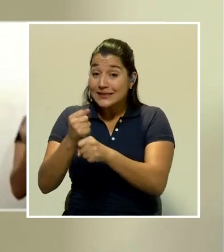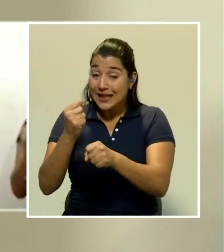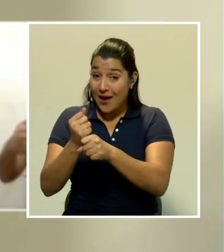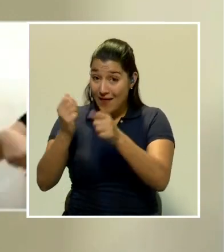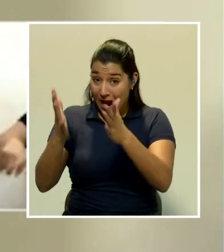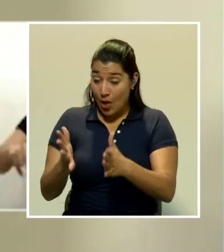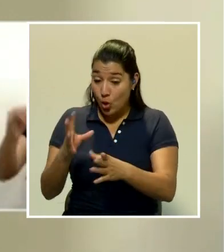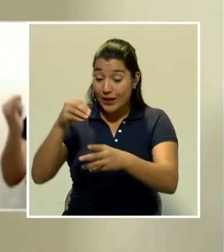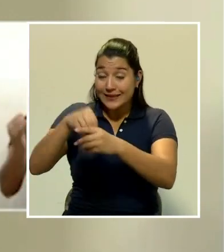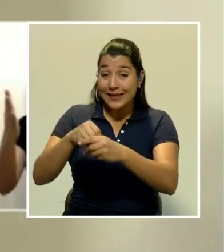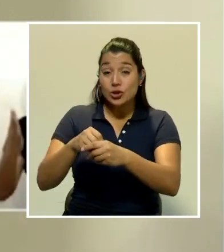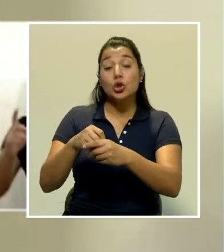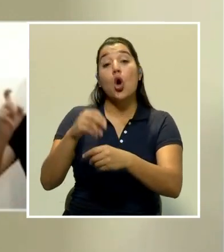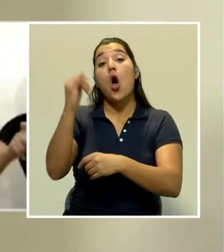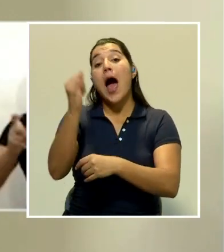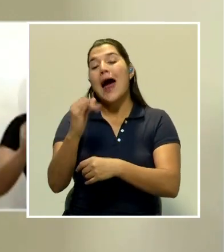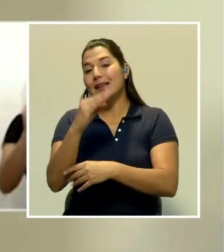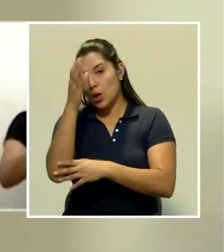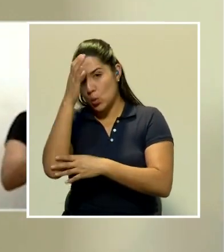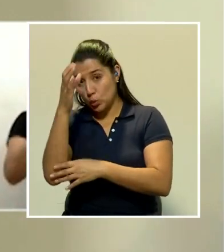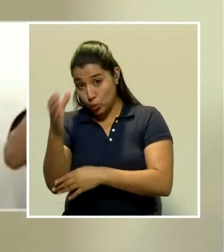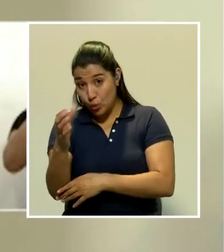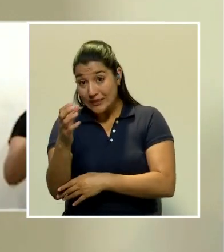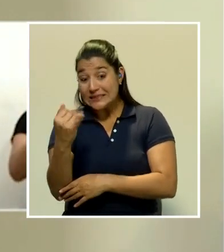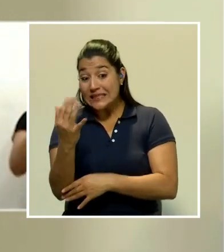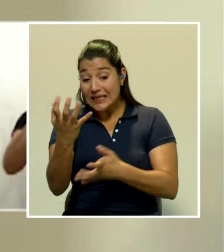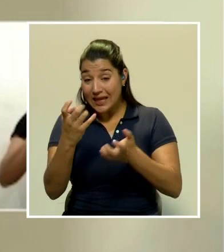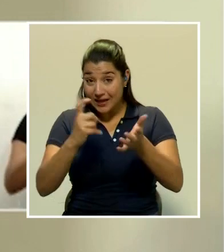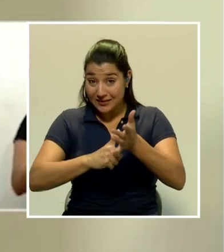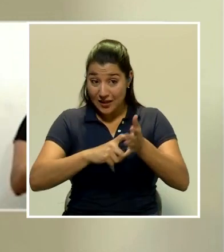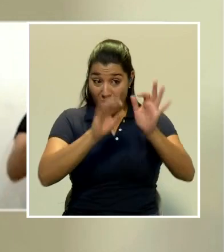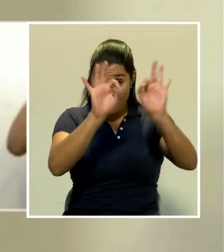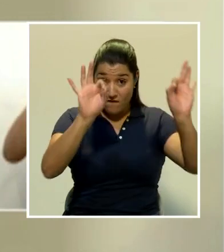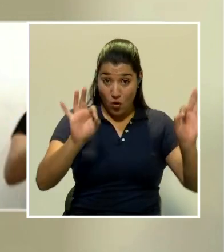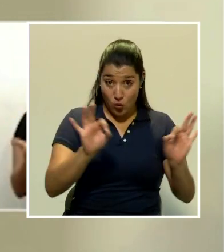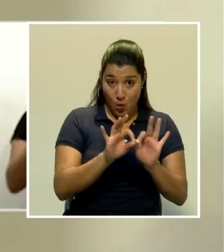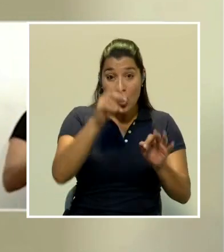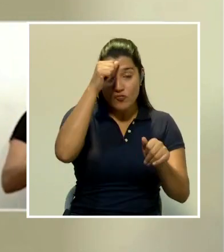su inscripción en el formulario, les recuerdo de nuevo la dirección